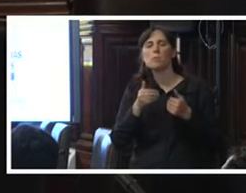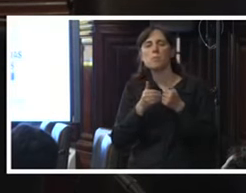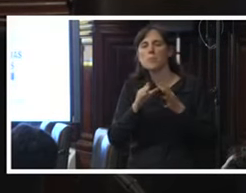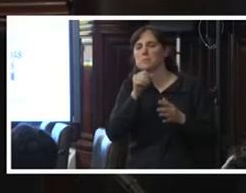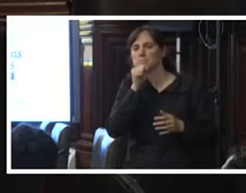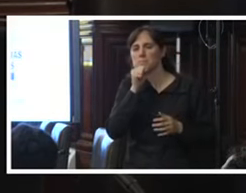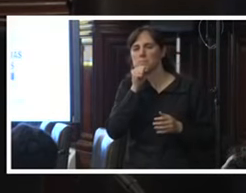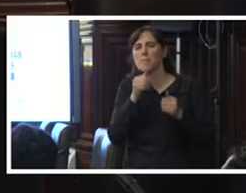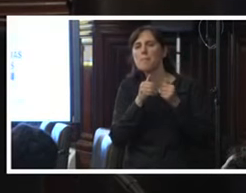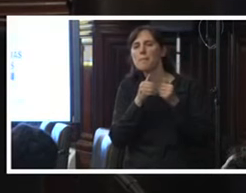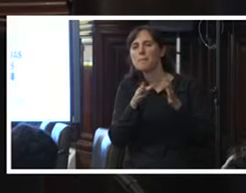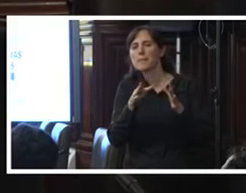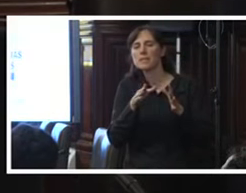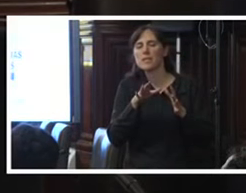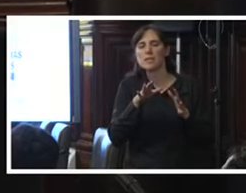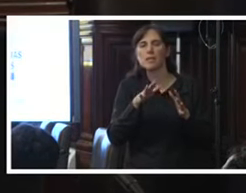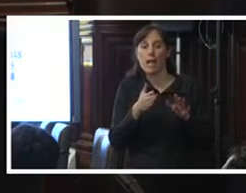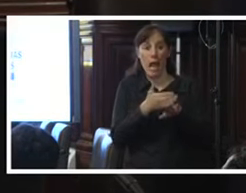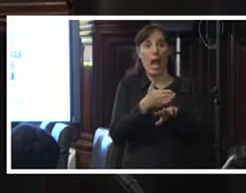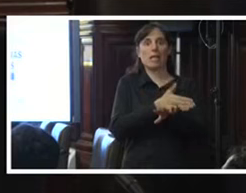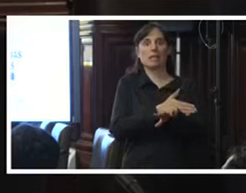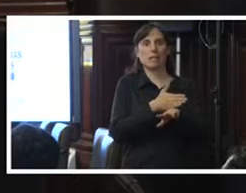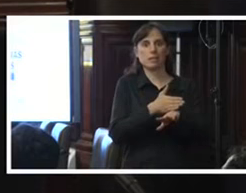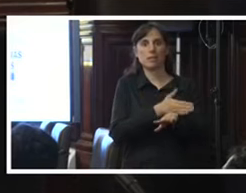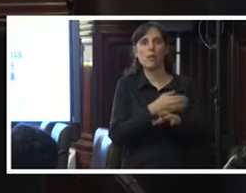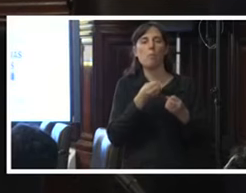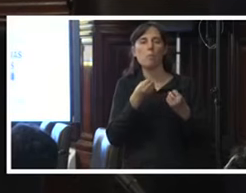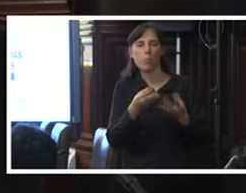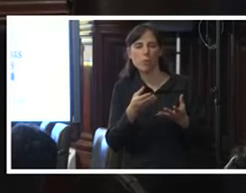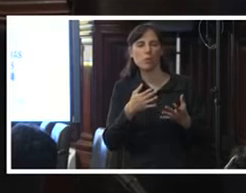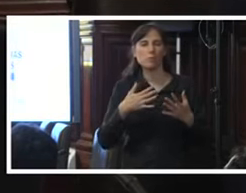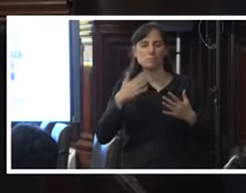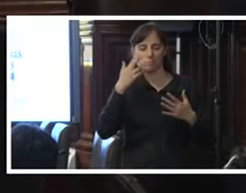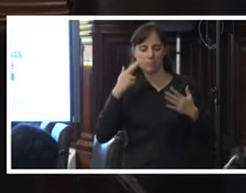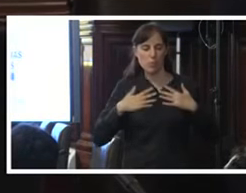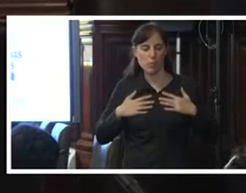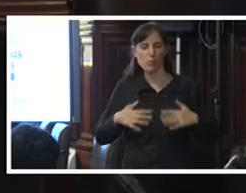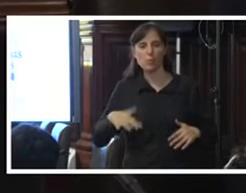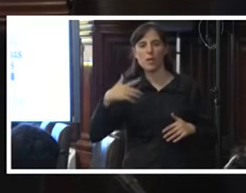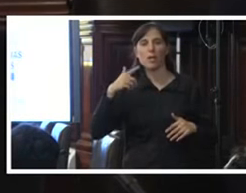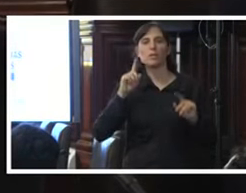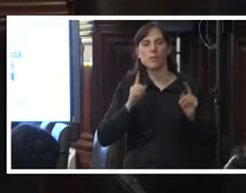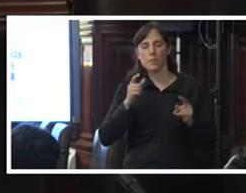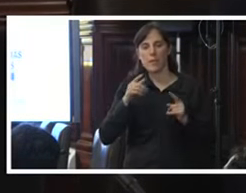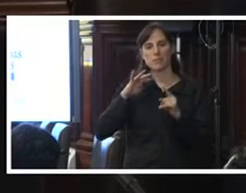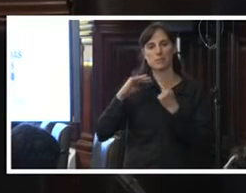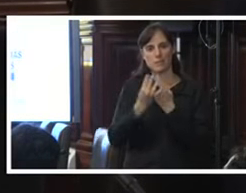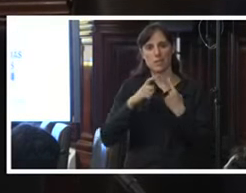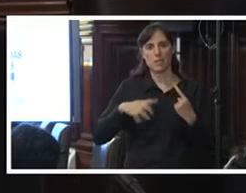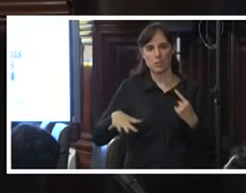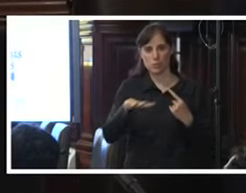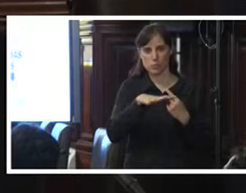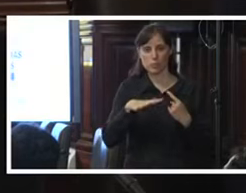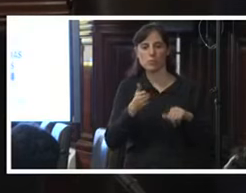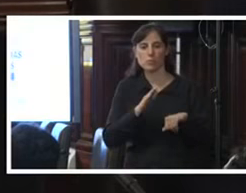alcanza la vejez de una manera anticipada dada las afectaciones físicas y -dijo- psicosociales que tiene la discriminación sobre